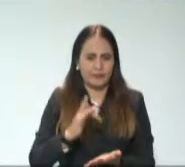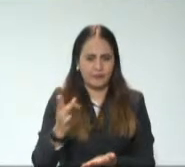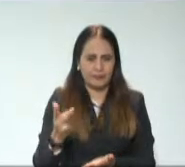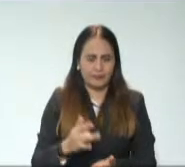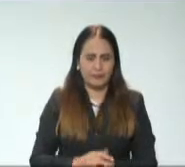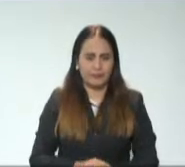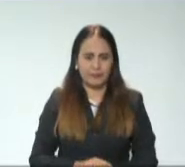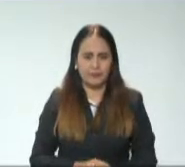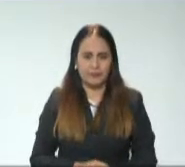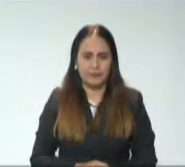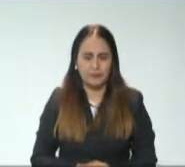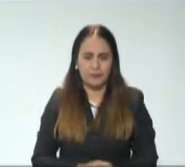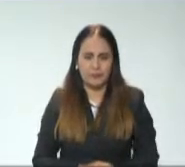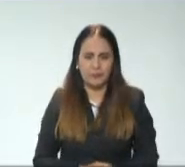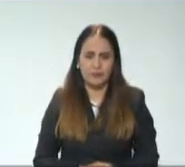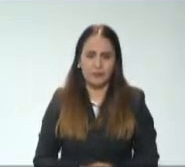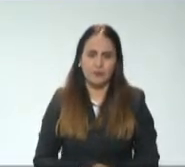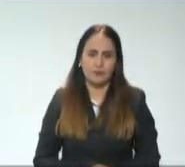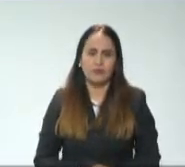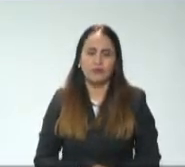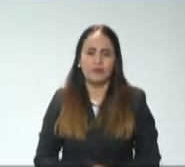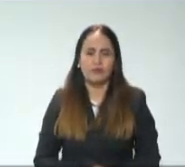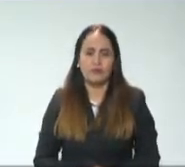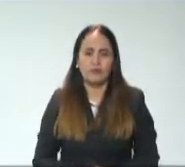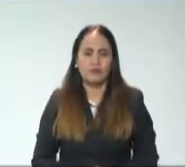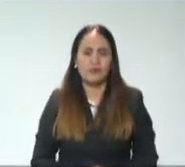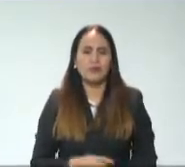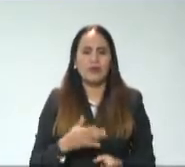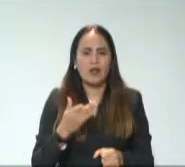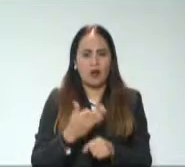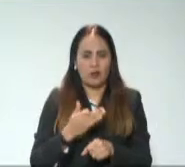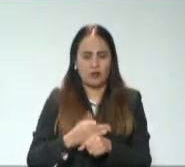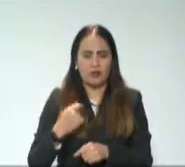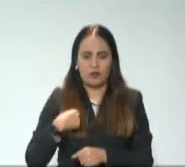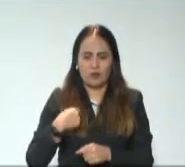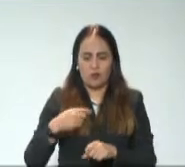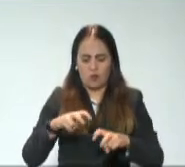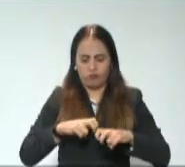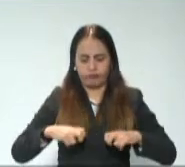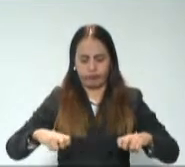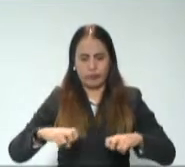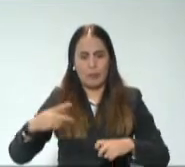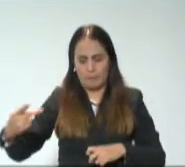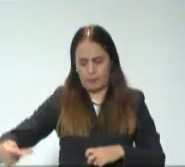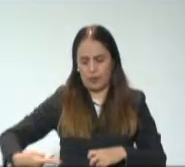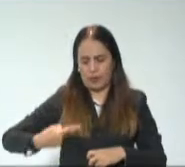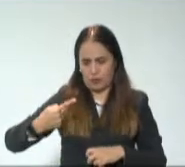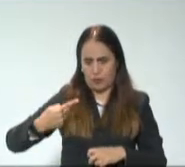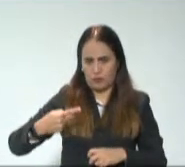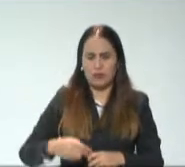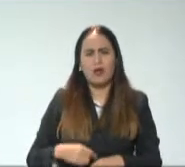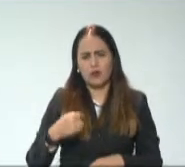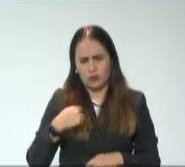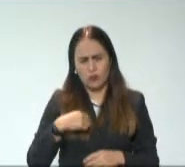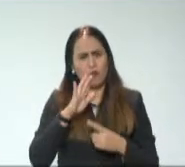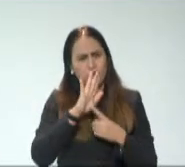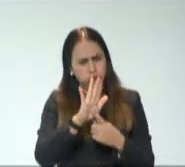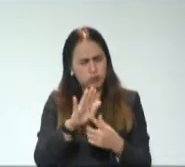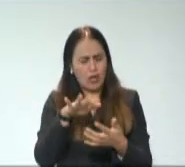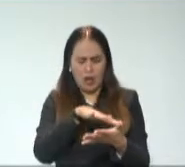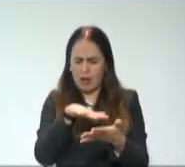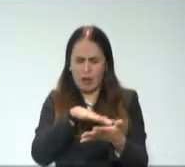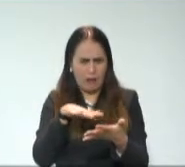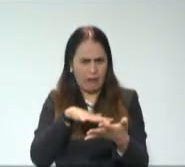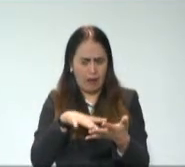el bueno bueno voy a aprovechar que recibí una pregunta del panel y por transparencia lo voy a leer textual